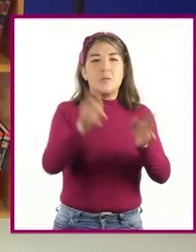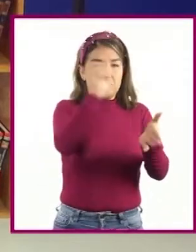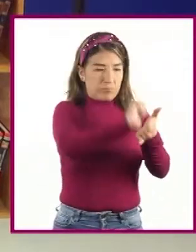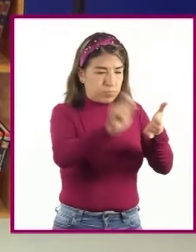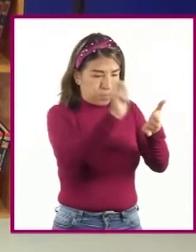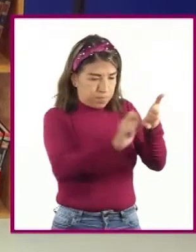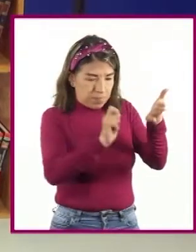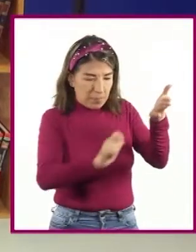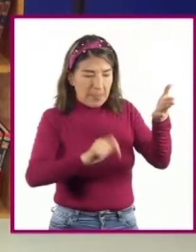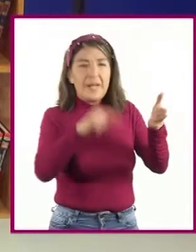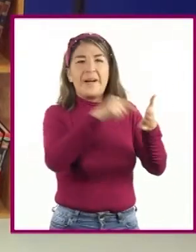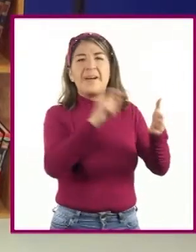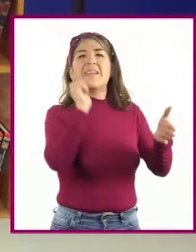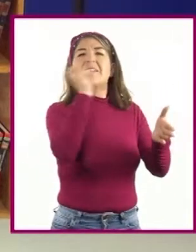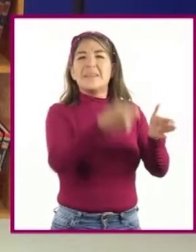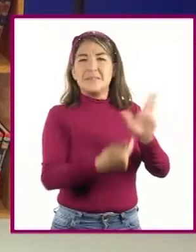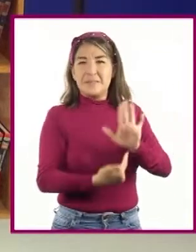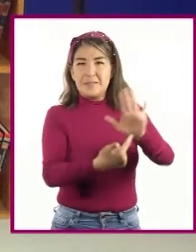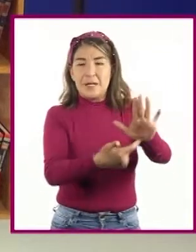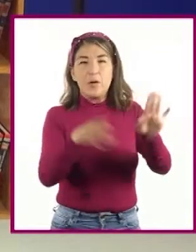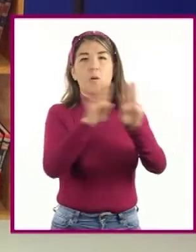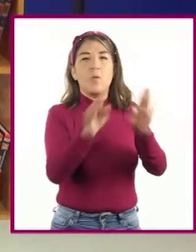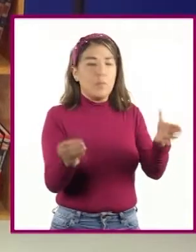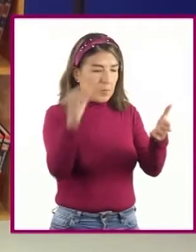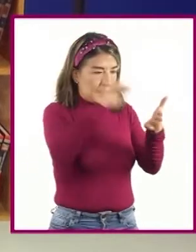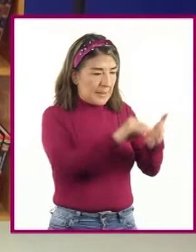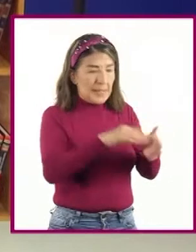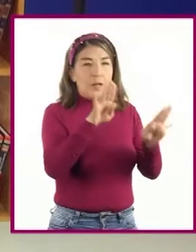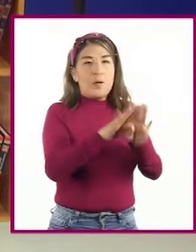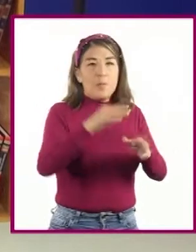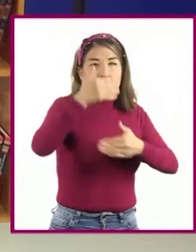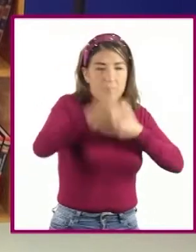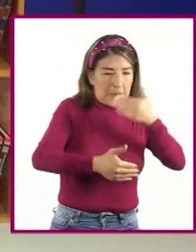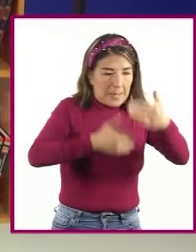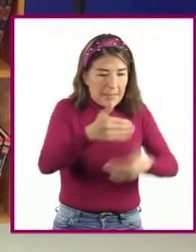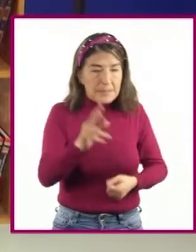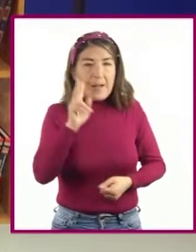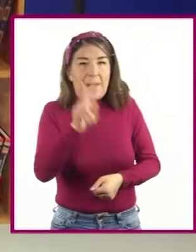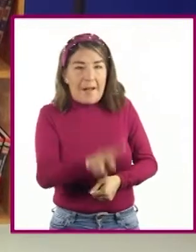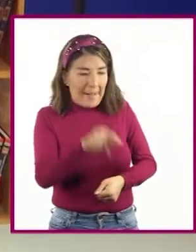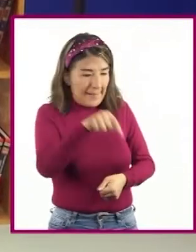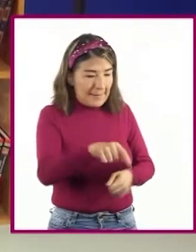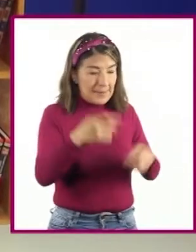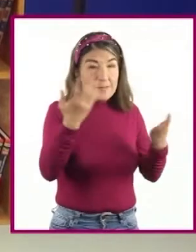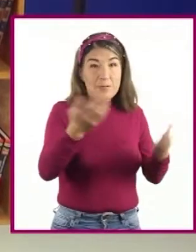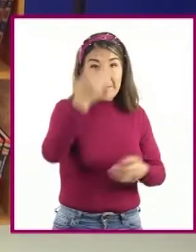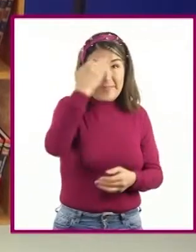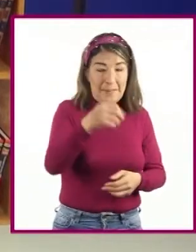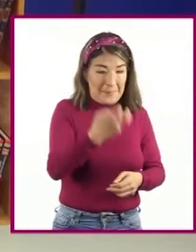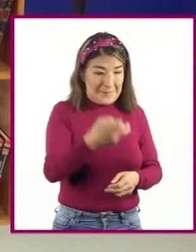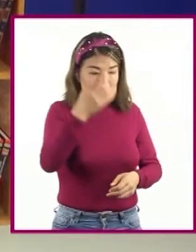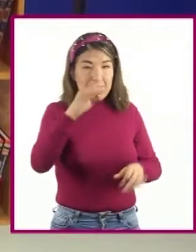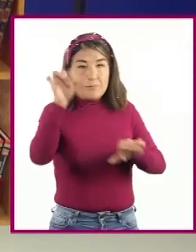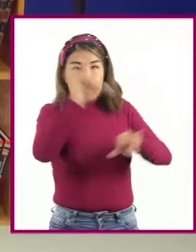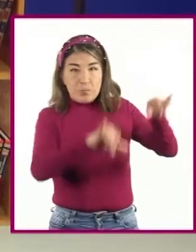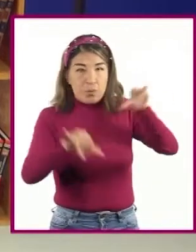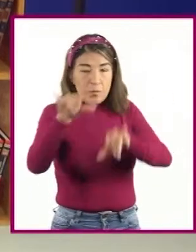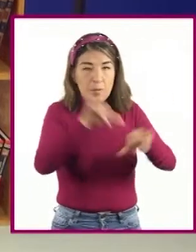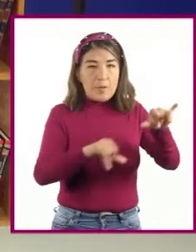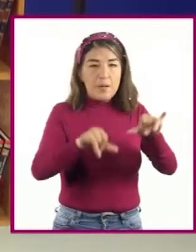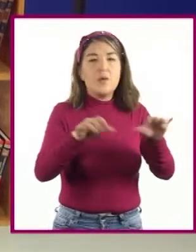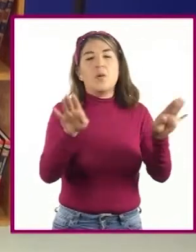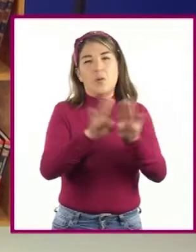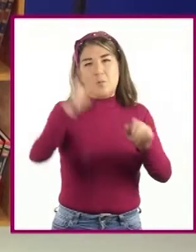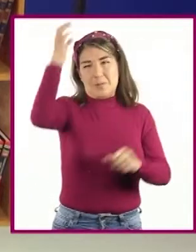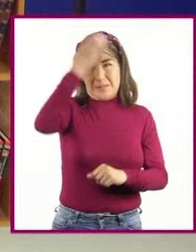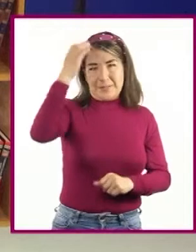escritos que tienen como objetivo registrar los pasos o las observaciones que hayan realizado durante la elaboración de un experimento de corte